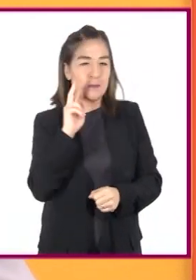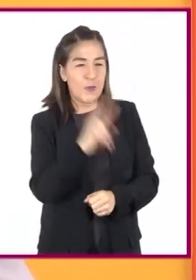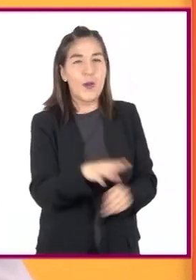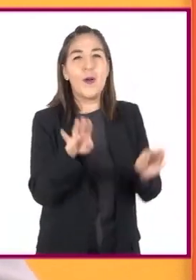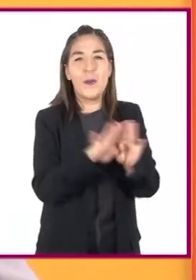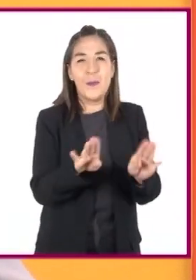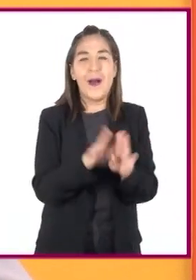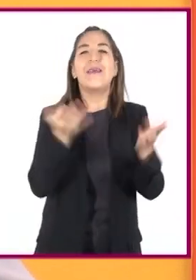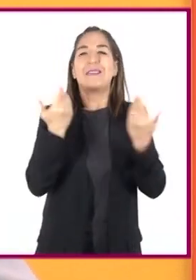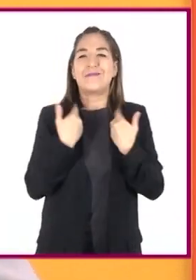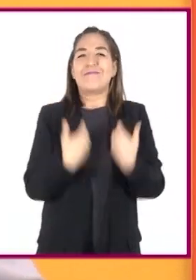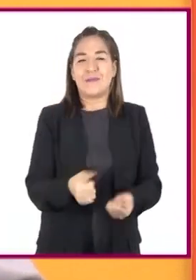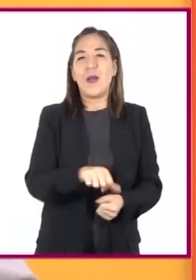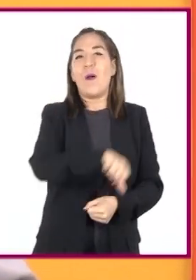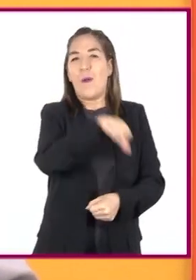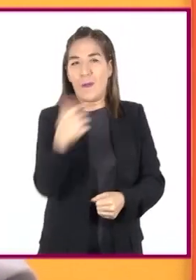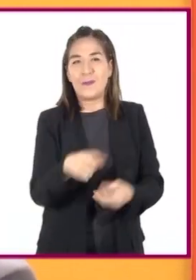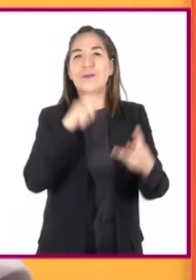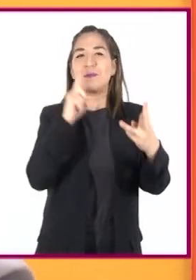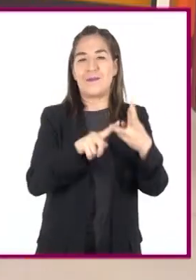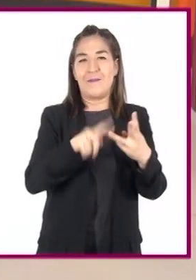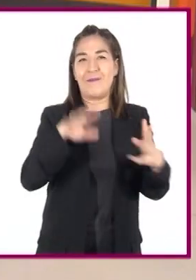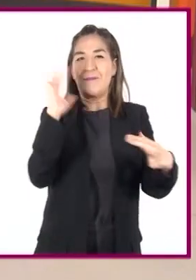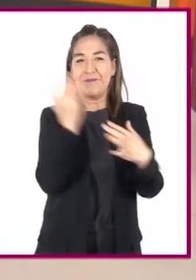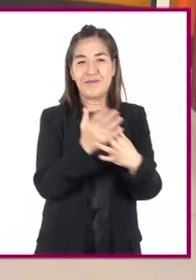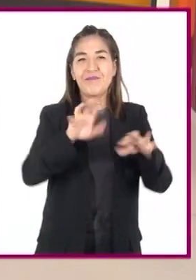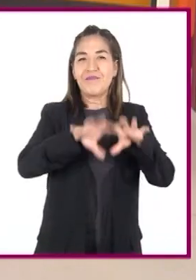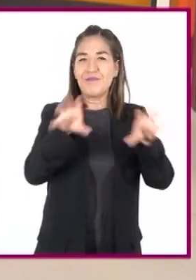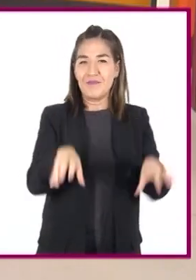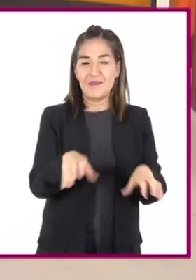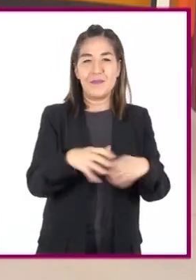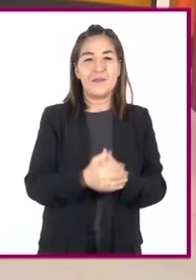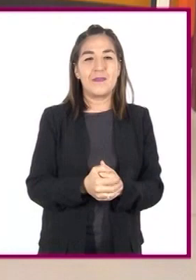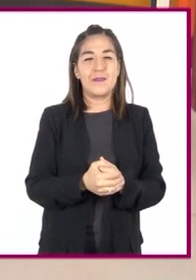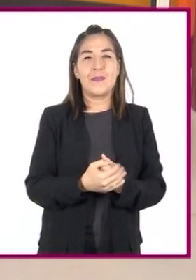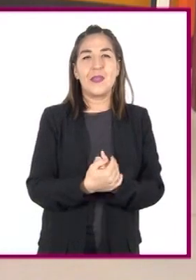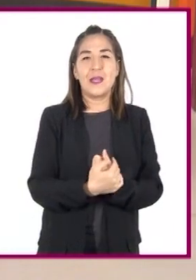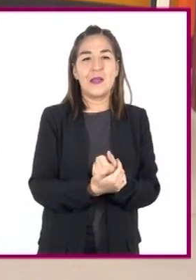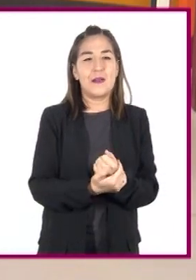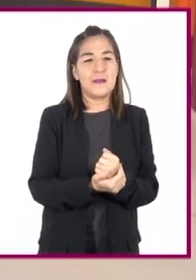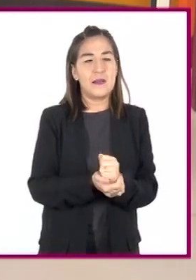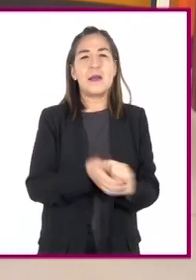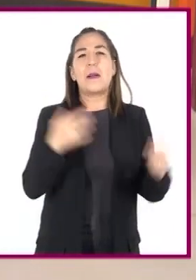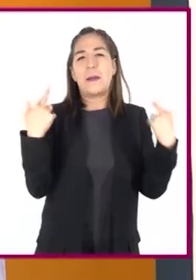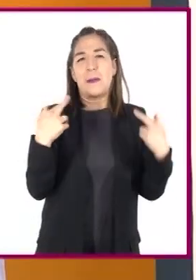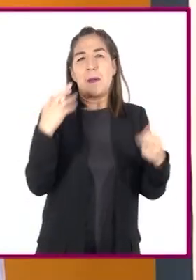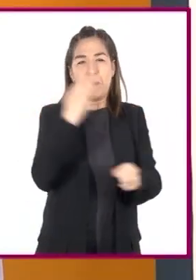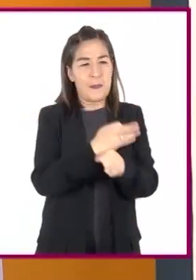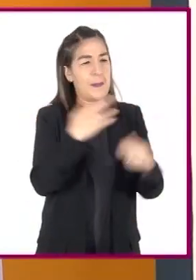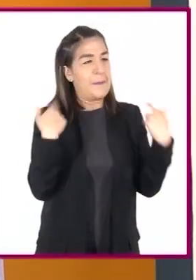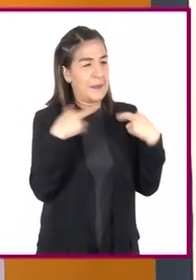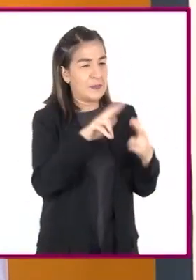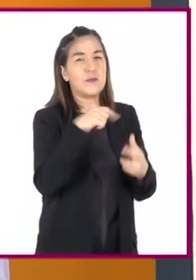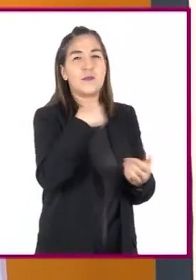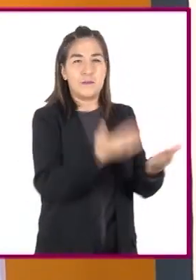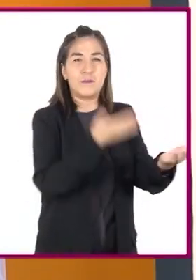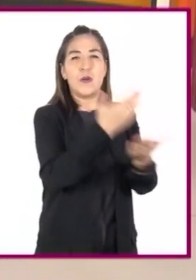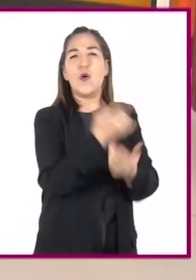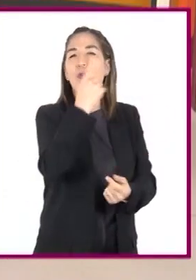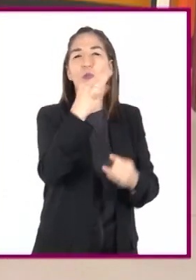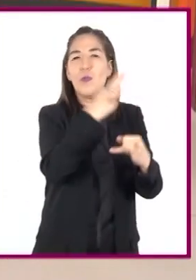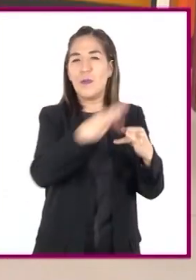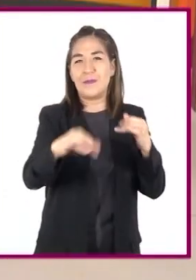fácil comprender el siguiente tipo de división. Te propongo, profesor Ricardo, que hagamos una última